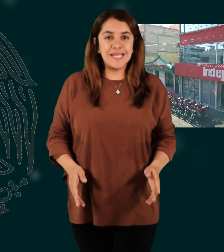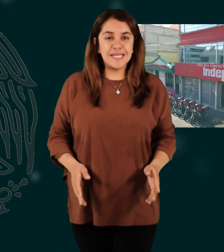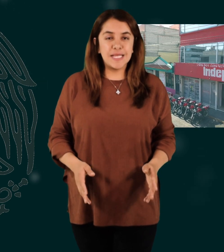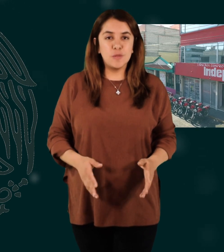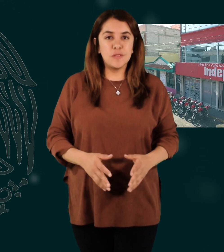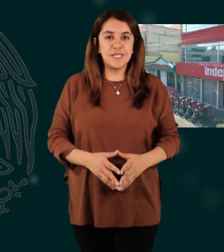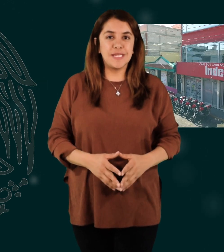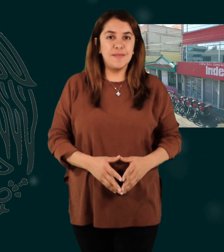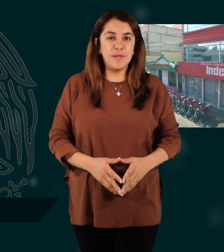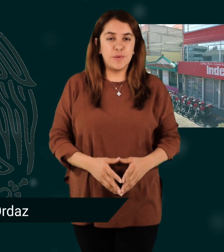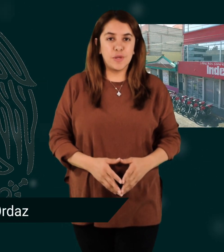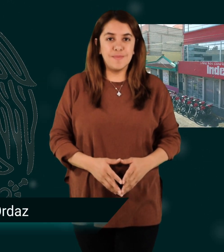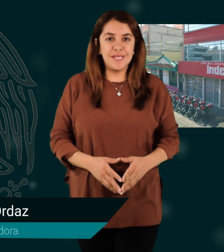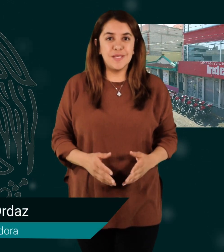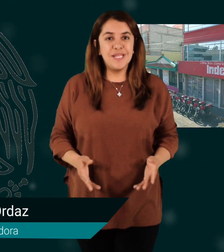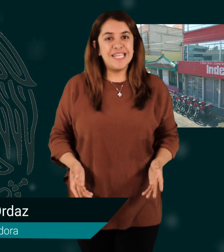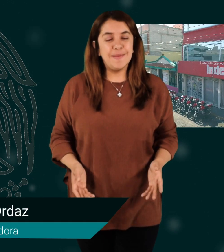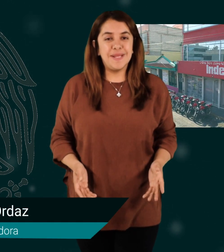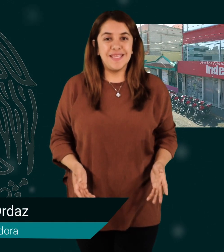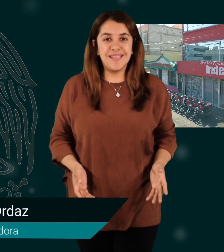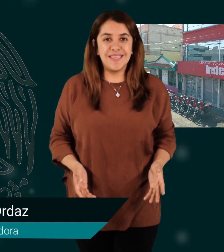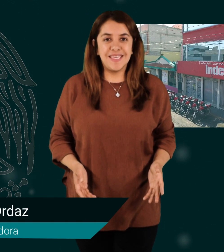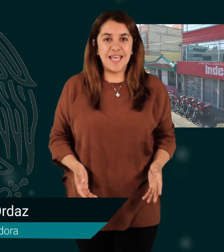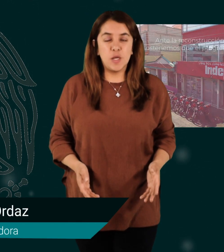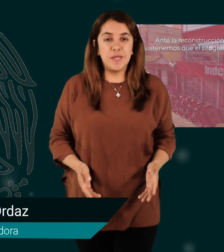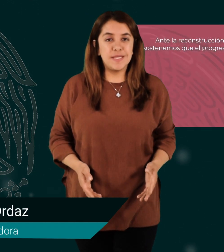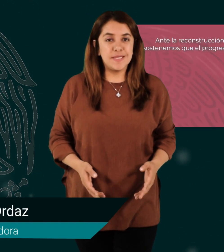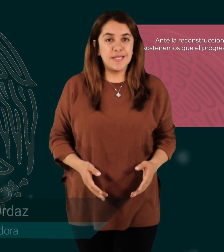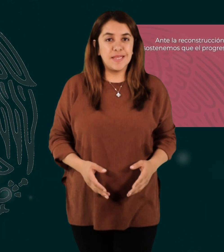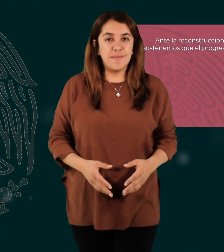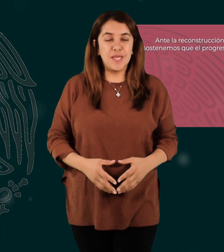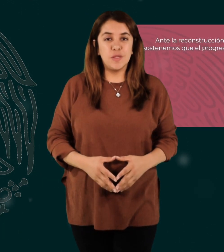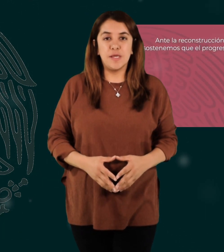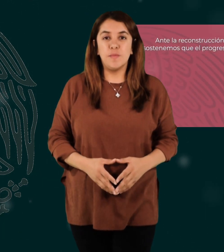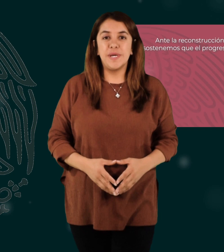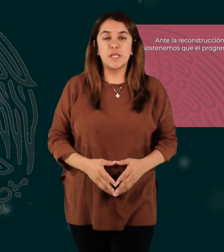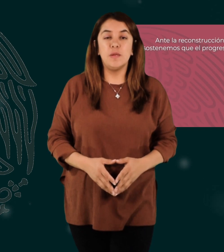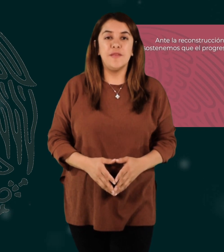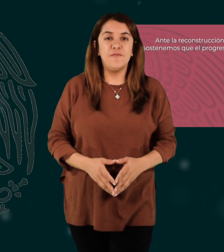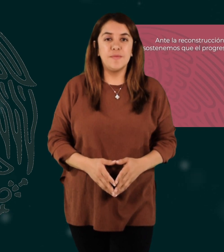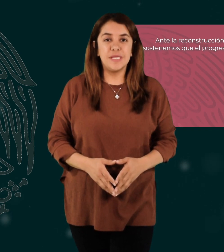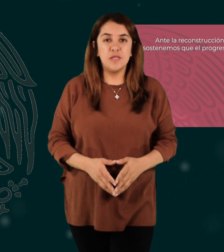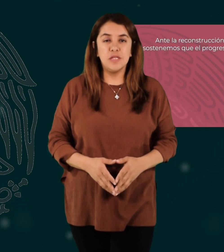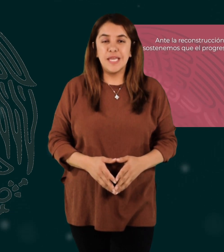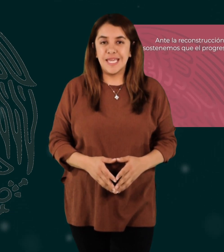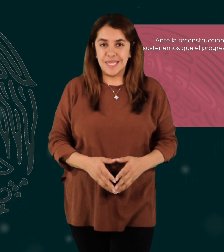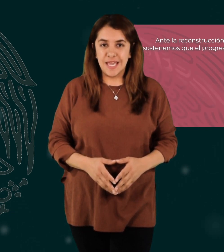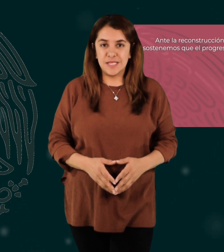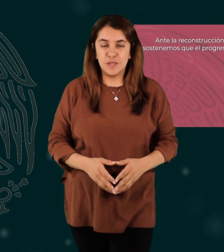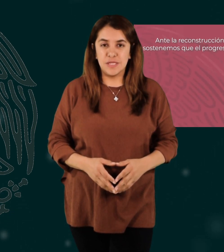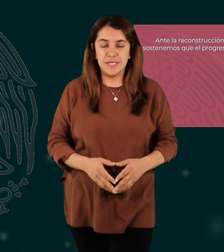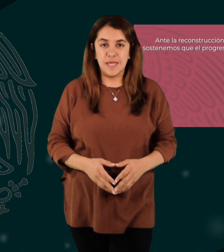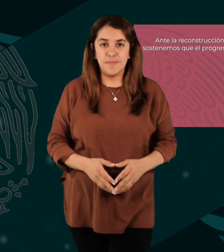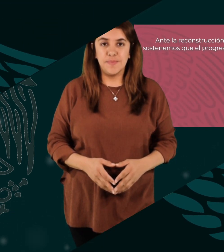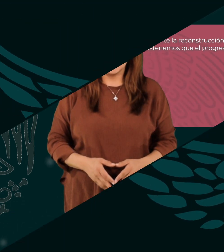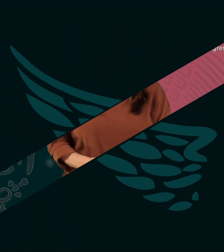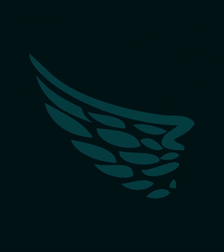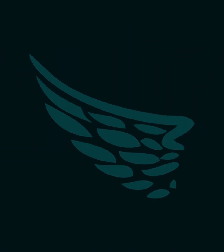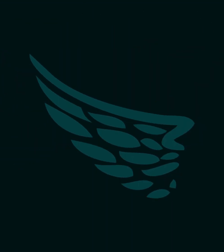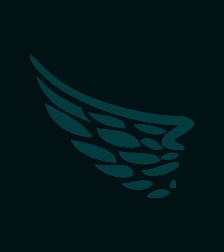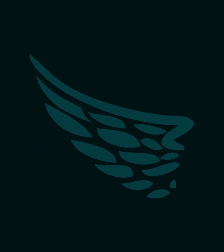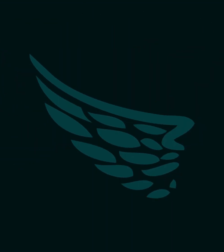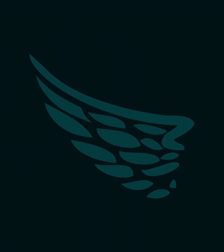¿Qué tal? Te saludo desde Libre por Convicción, independiente de Hidalgo. Este 7 de mayo te comparto la información que ya es noticia.